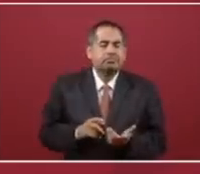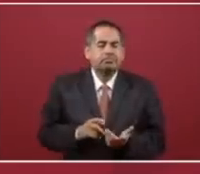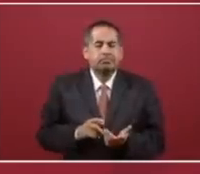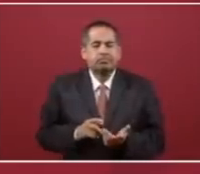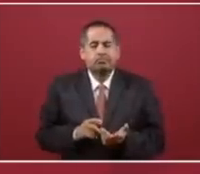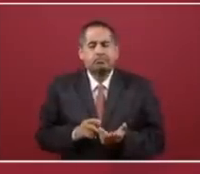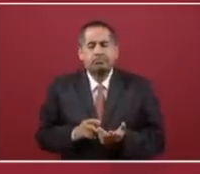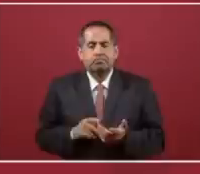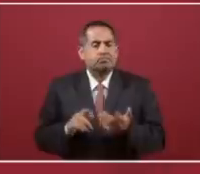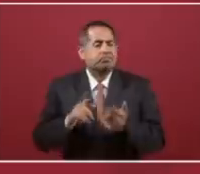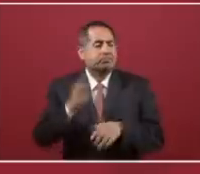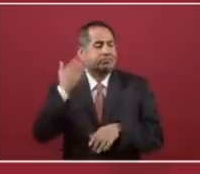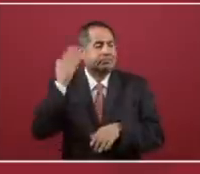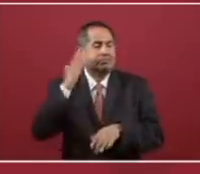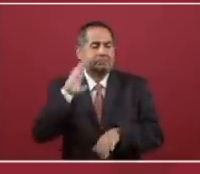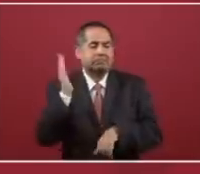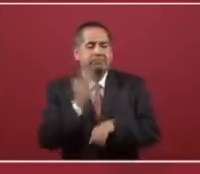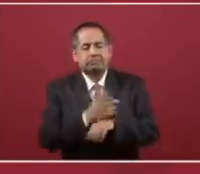leves